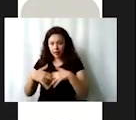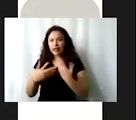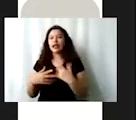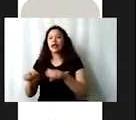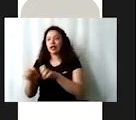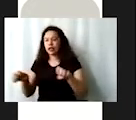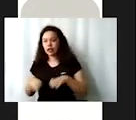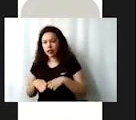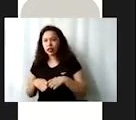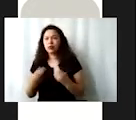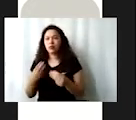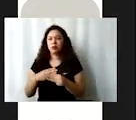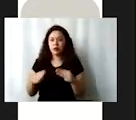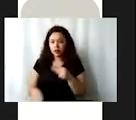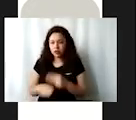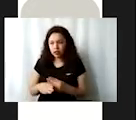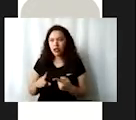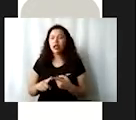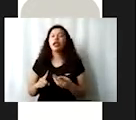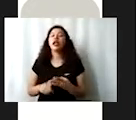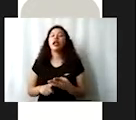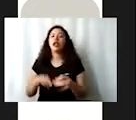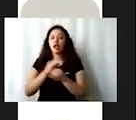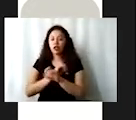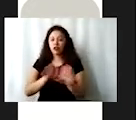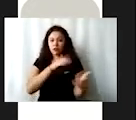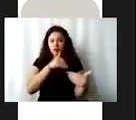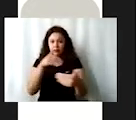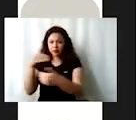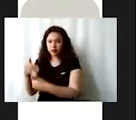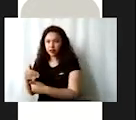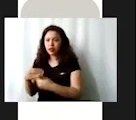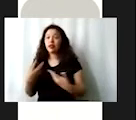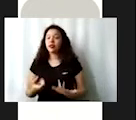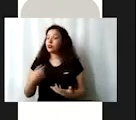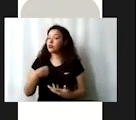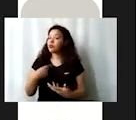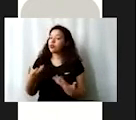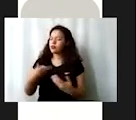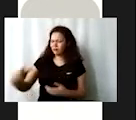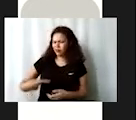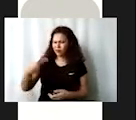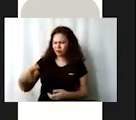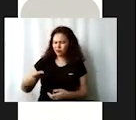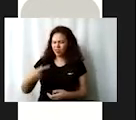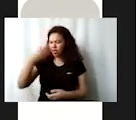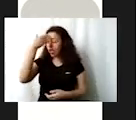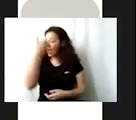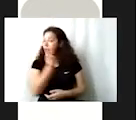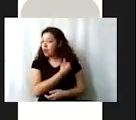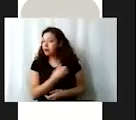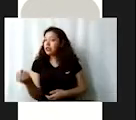equipos, con materiales, con datos e información, y que entonces ahí me tengo que hacer la pregunta, ¿qué habilidades